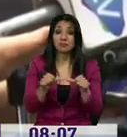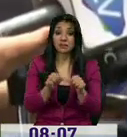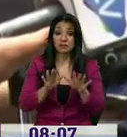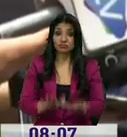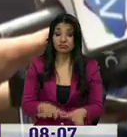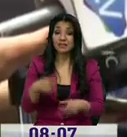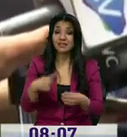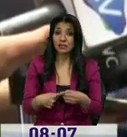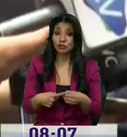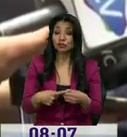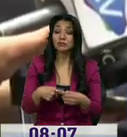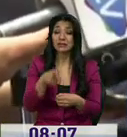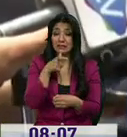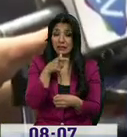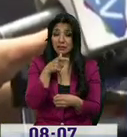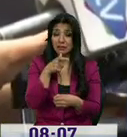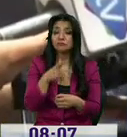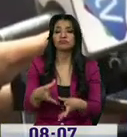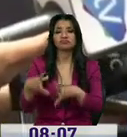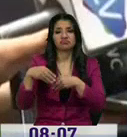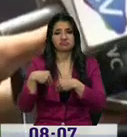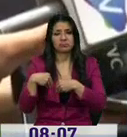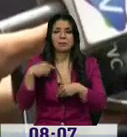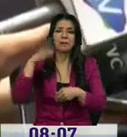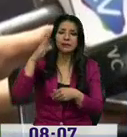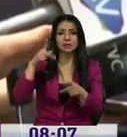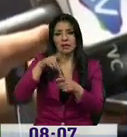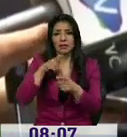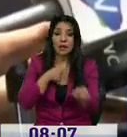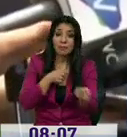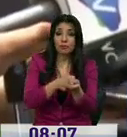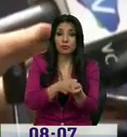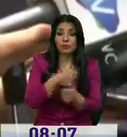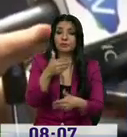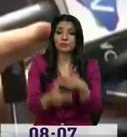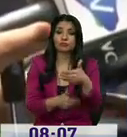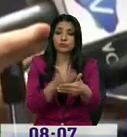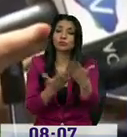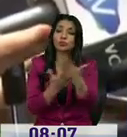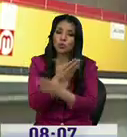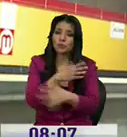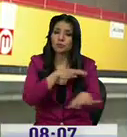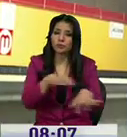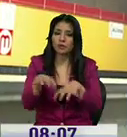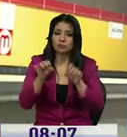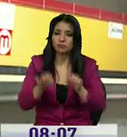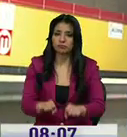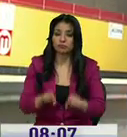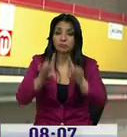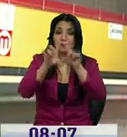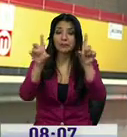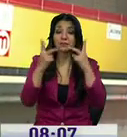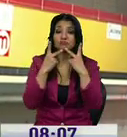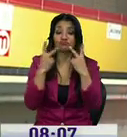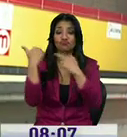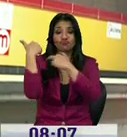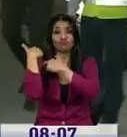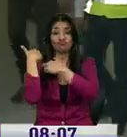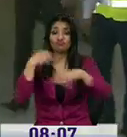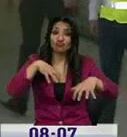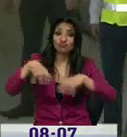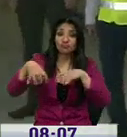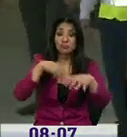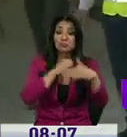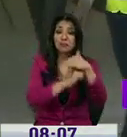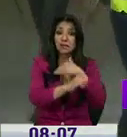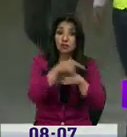la ciudad de Quito será aquel que asuma más riesgos apoyando a este proceso nuevo de operación. La empresa pública que maneje la operación del metro